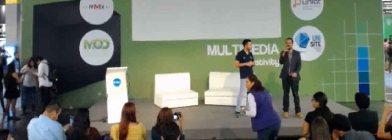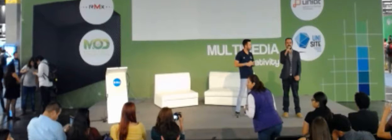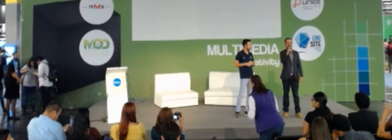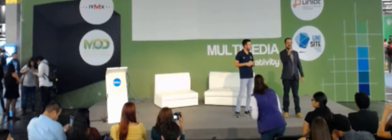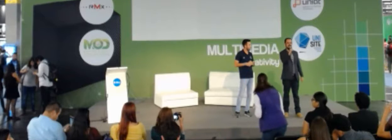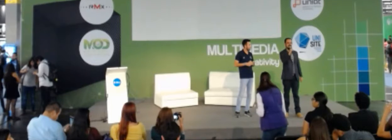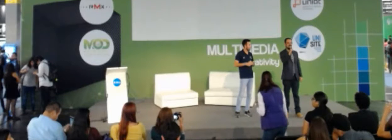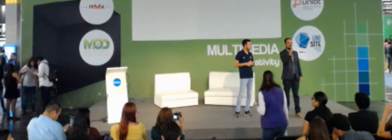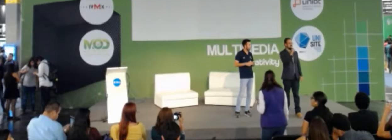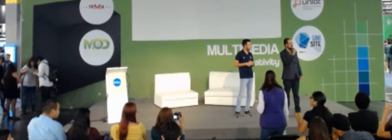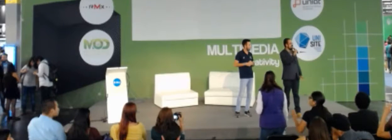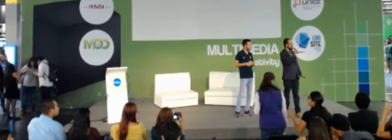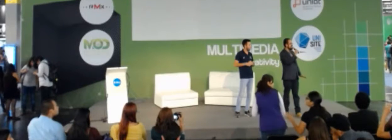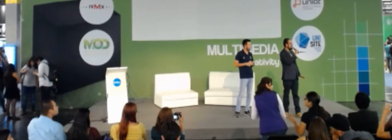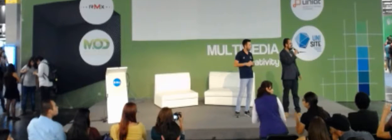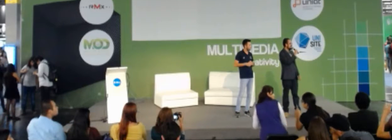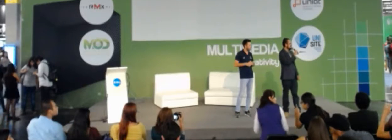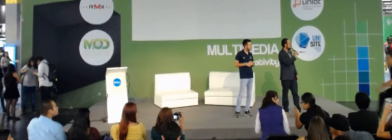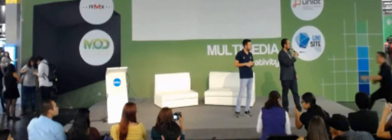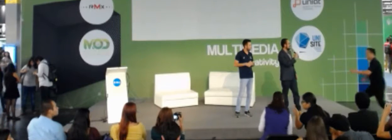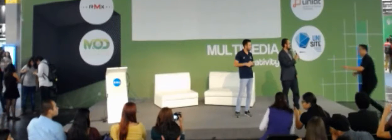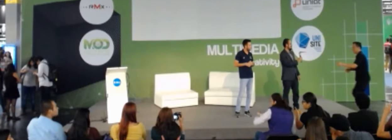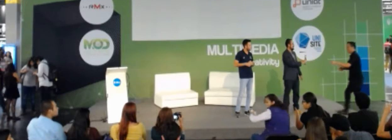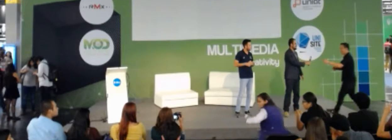¿Ya? ¿Ahí está? Creo que sí.